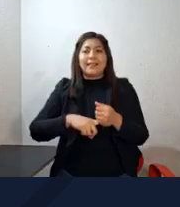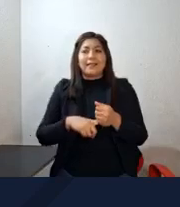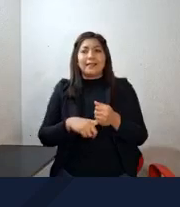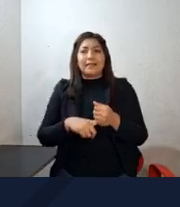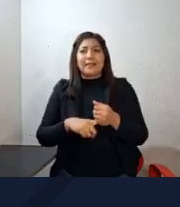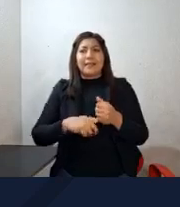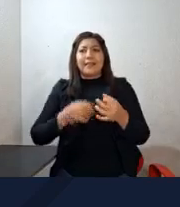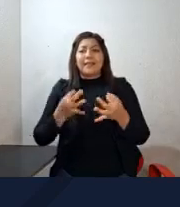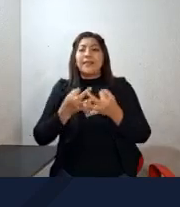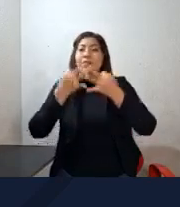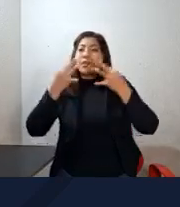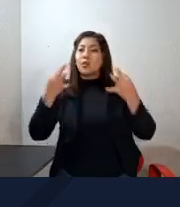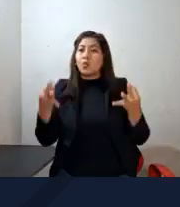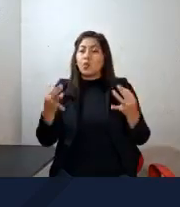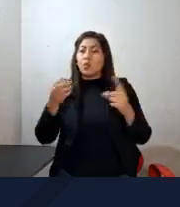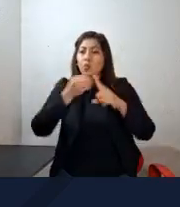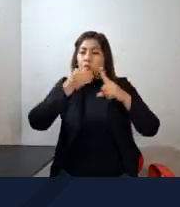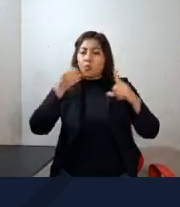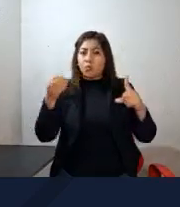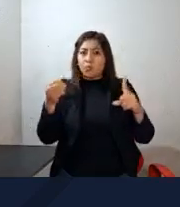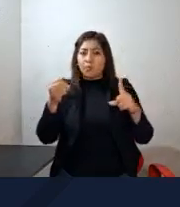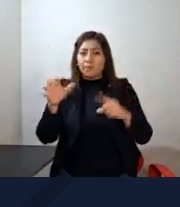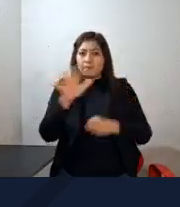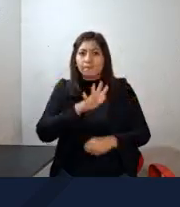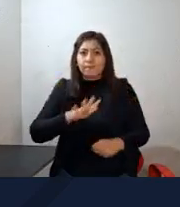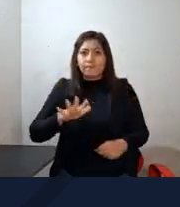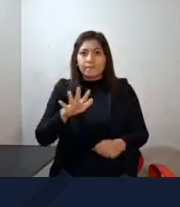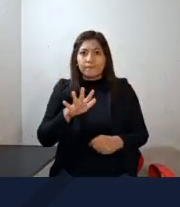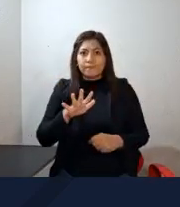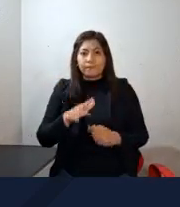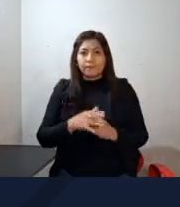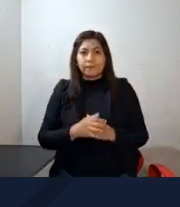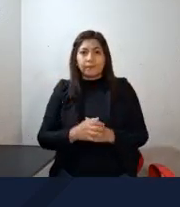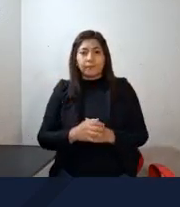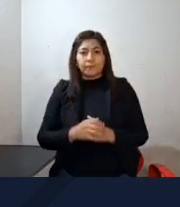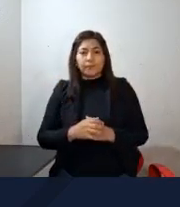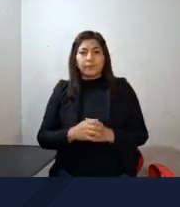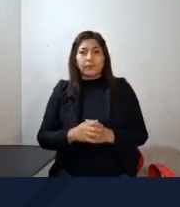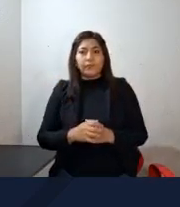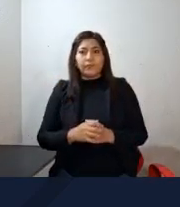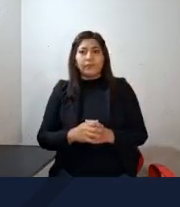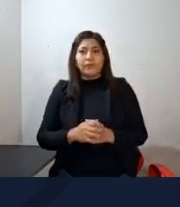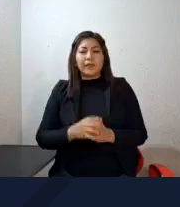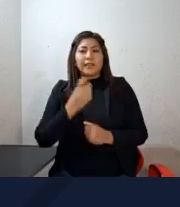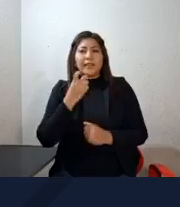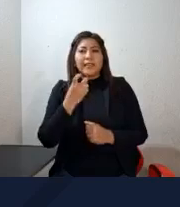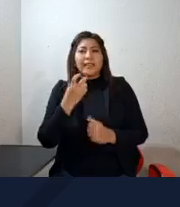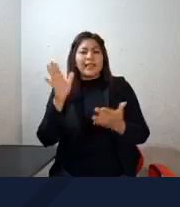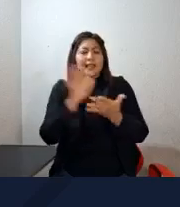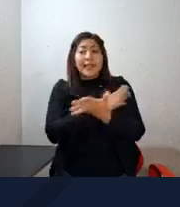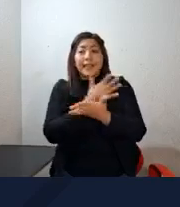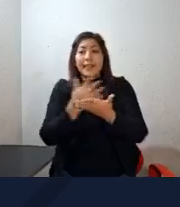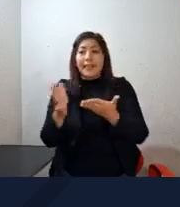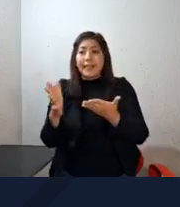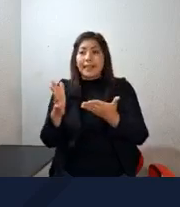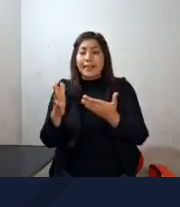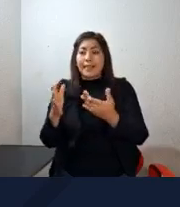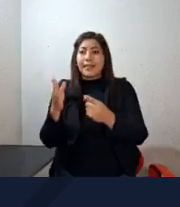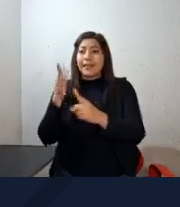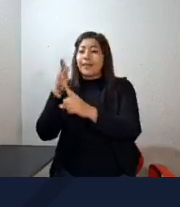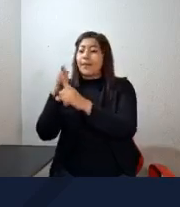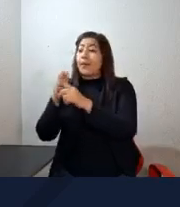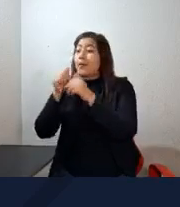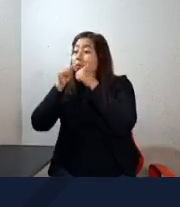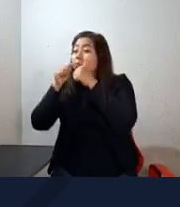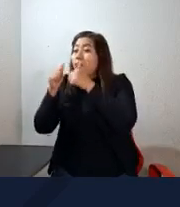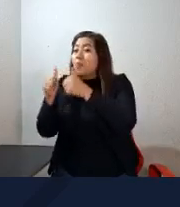Regularización Territorial hace esa distinción para poder llegar a un